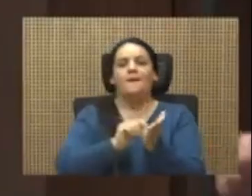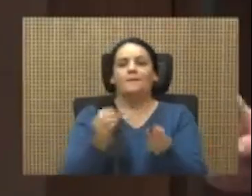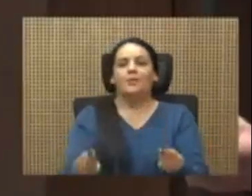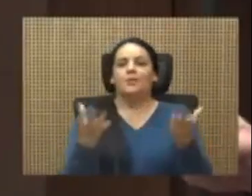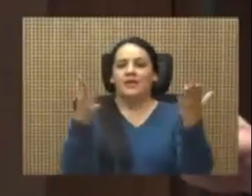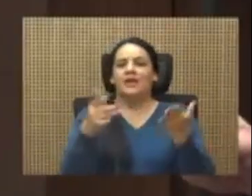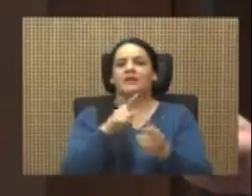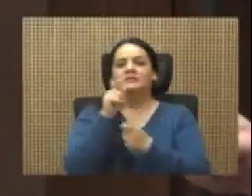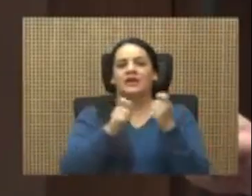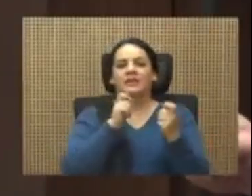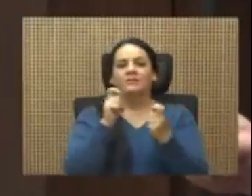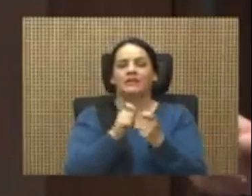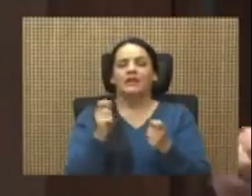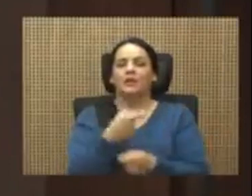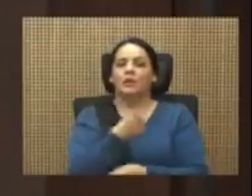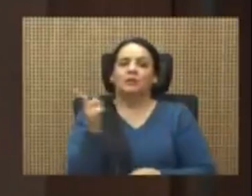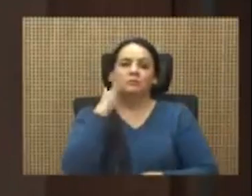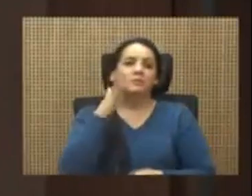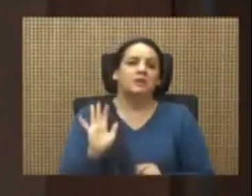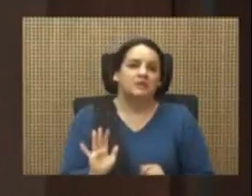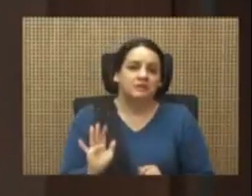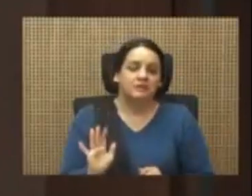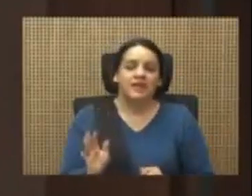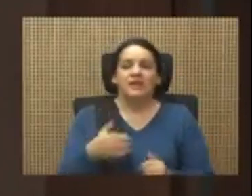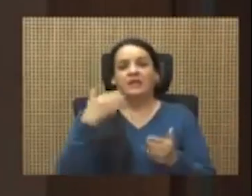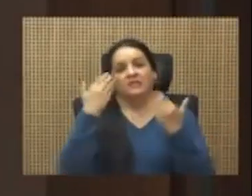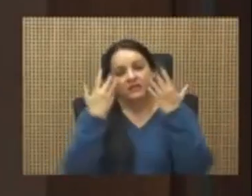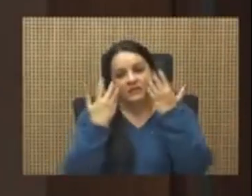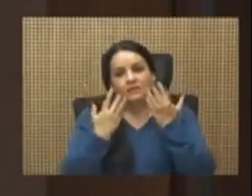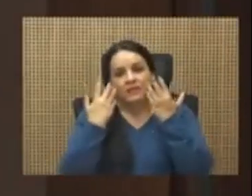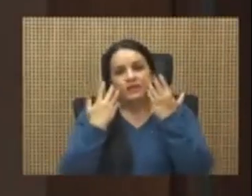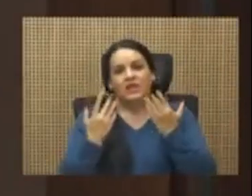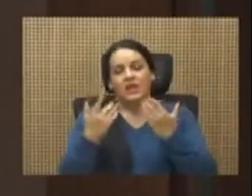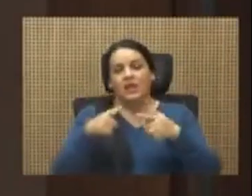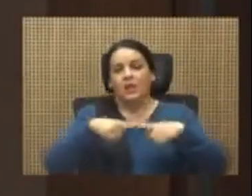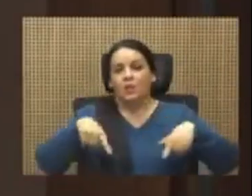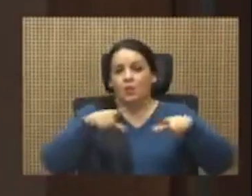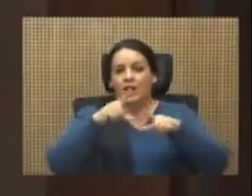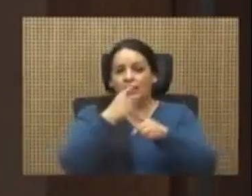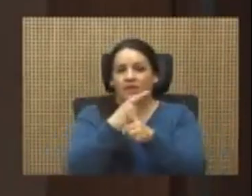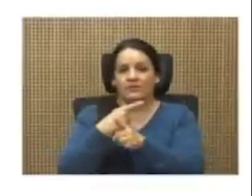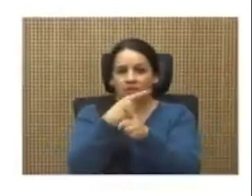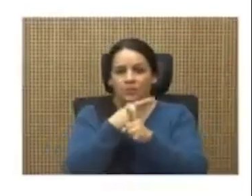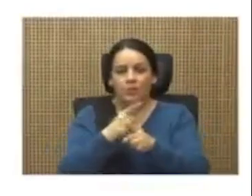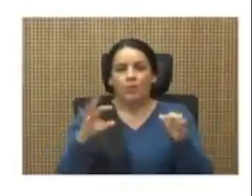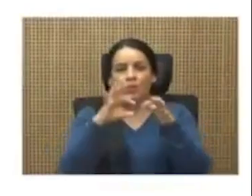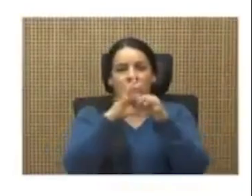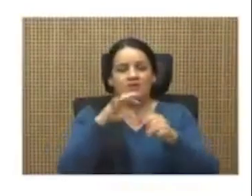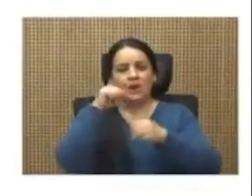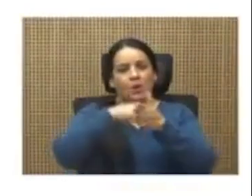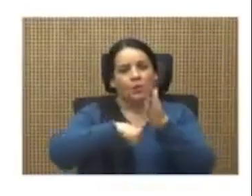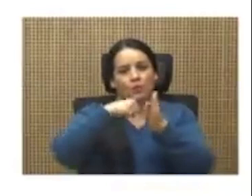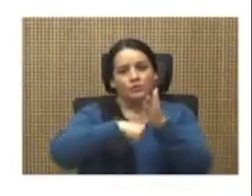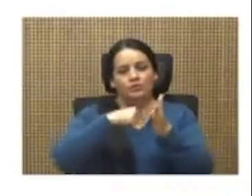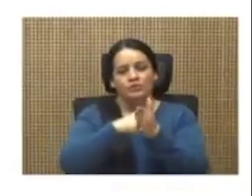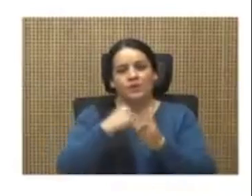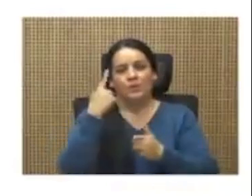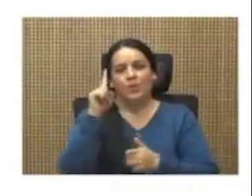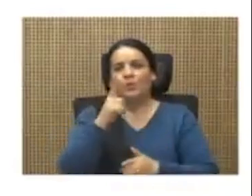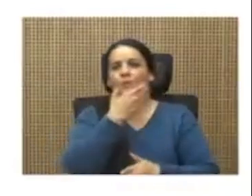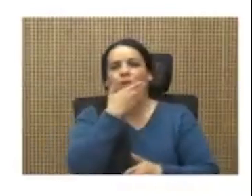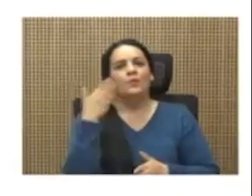que les parece tristemente lejos de querer rectificar o unirse a la lucha común por un mejor país en su